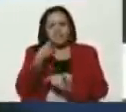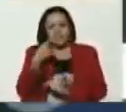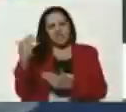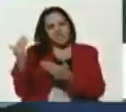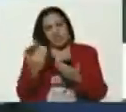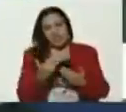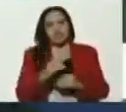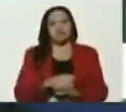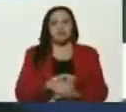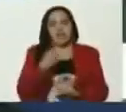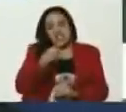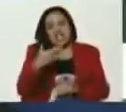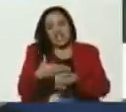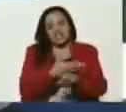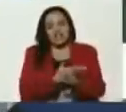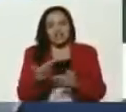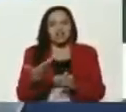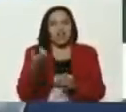le había dicho más a nadie que venía.